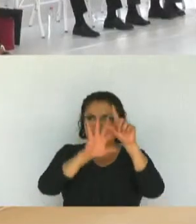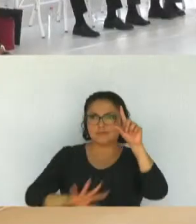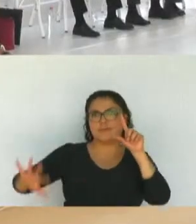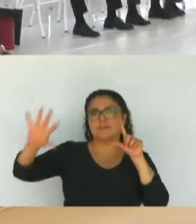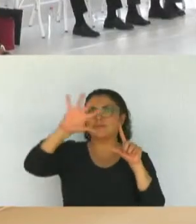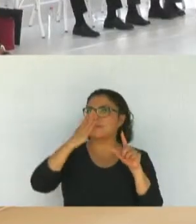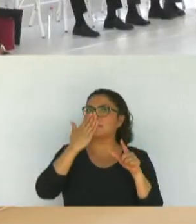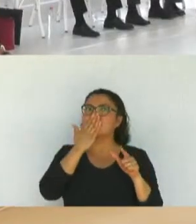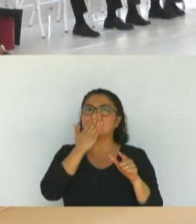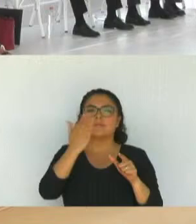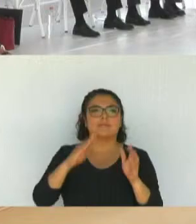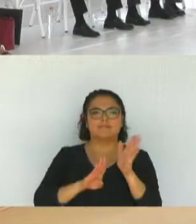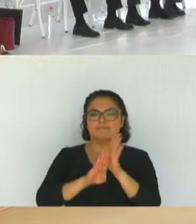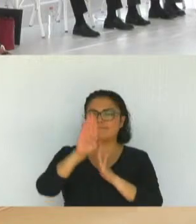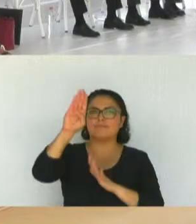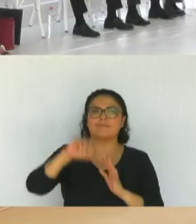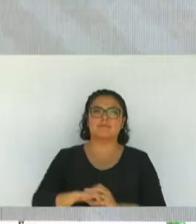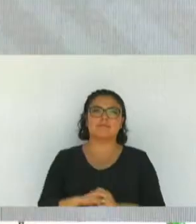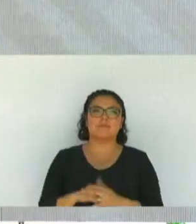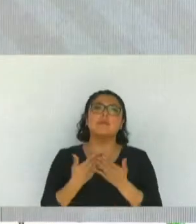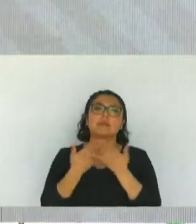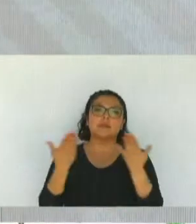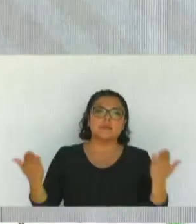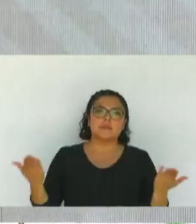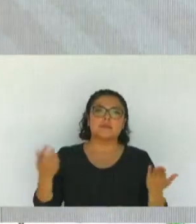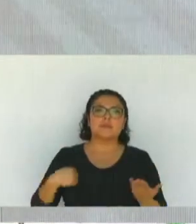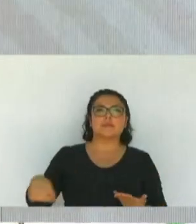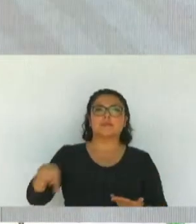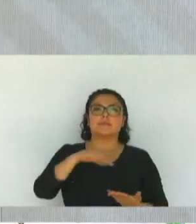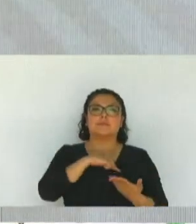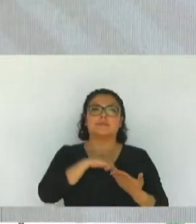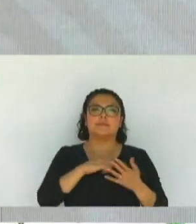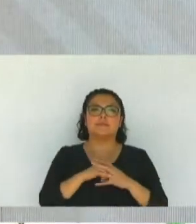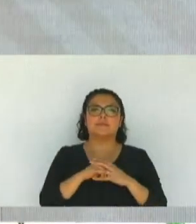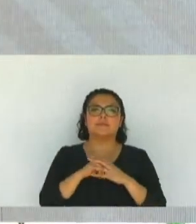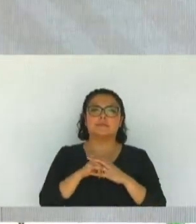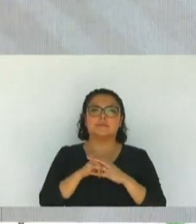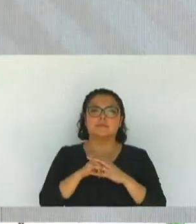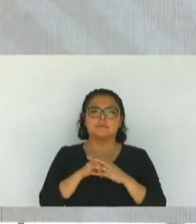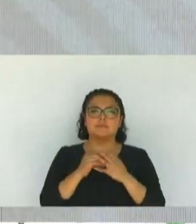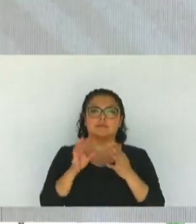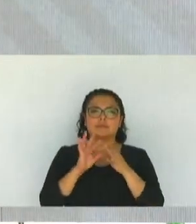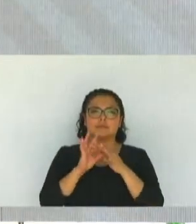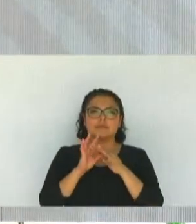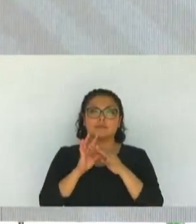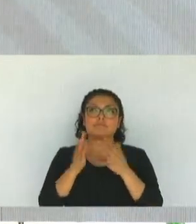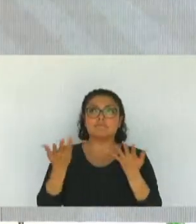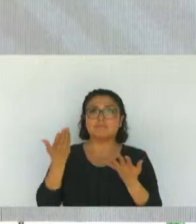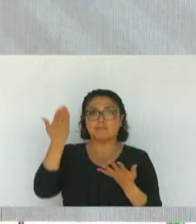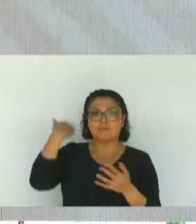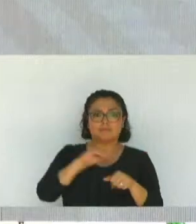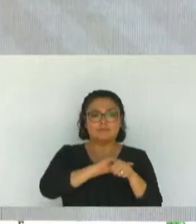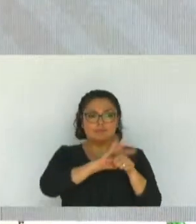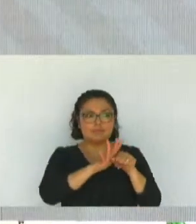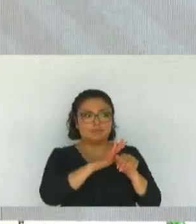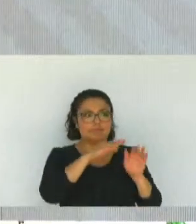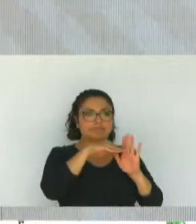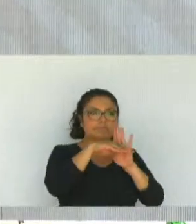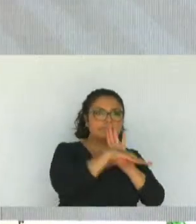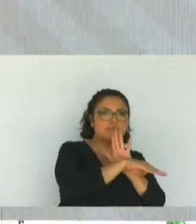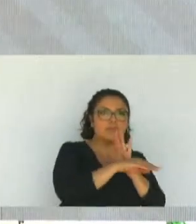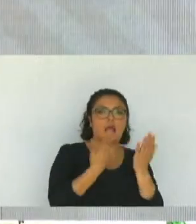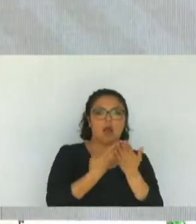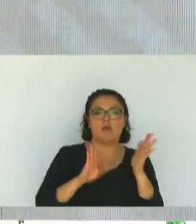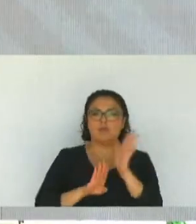buena noticia es que también en el sector ya estamos en esos niveles previos a la pandemia. Entonces, es que